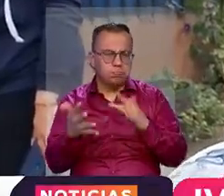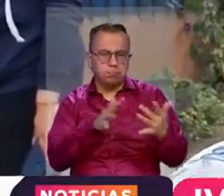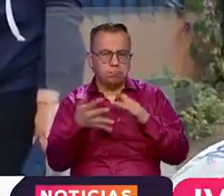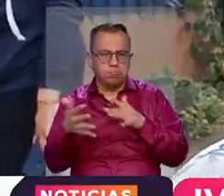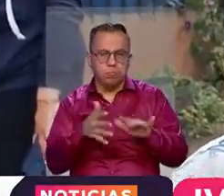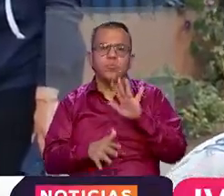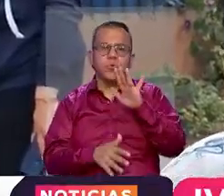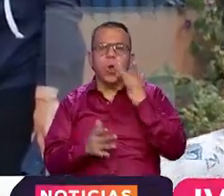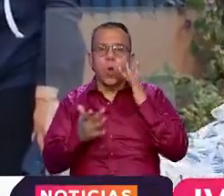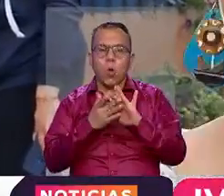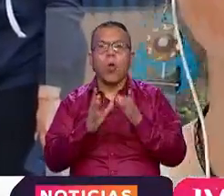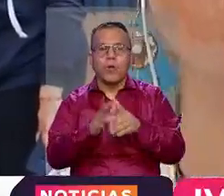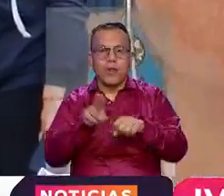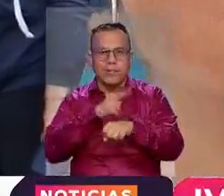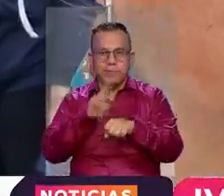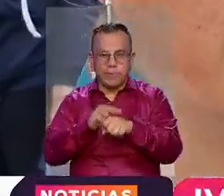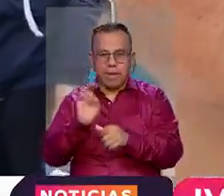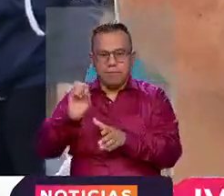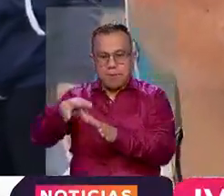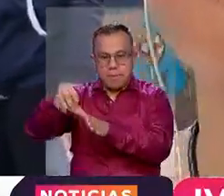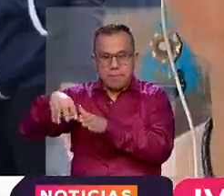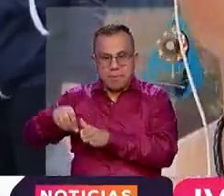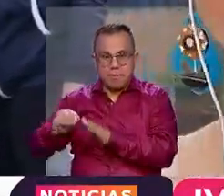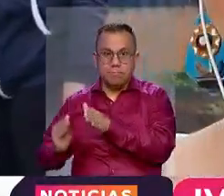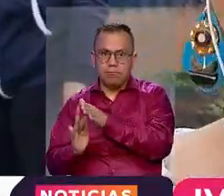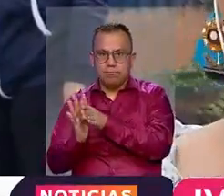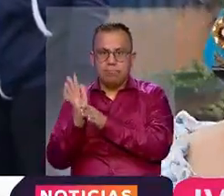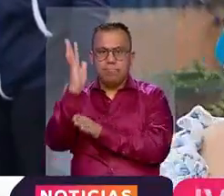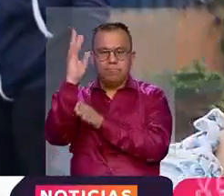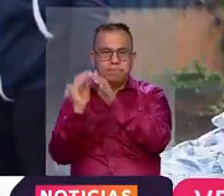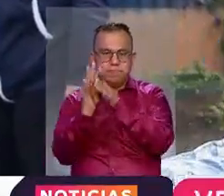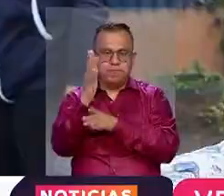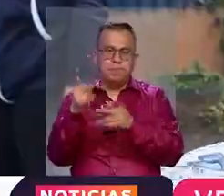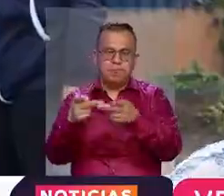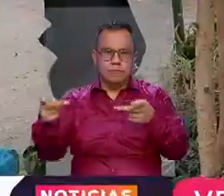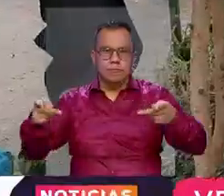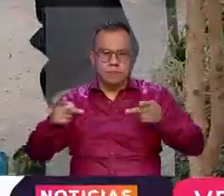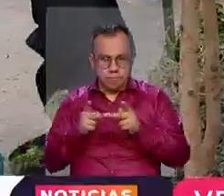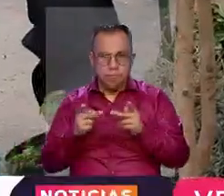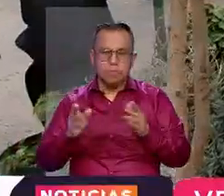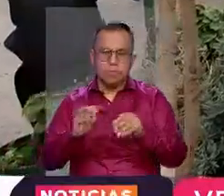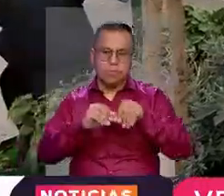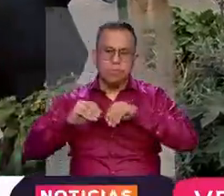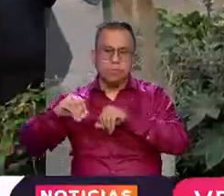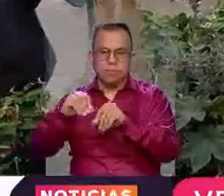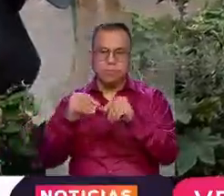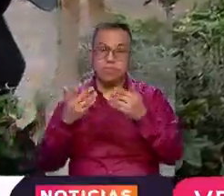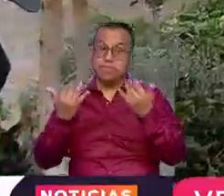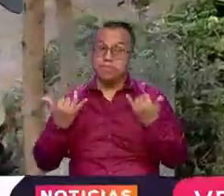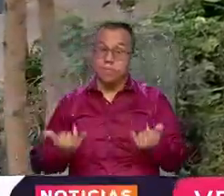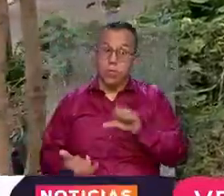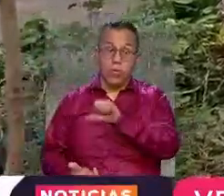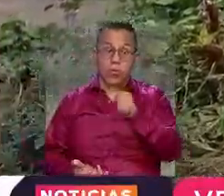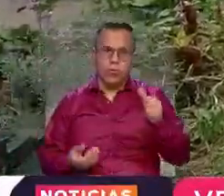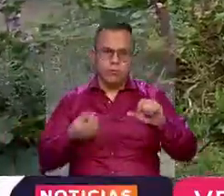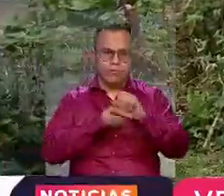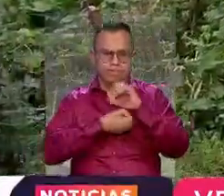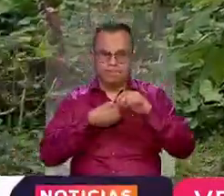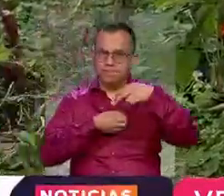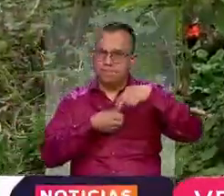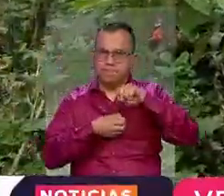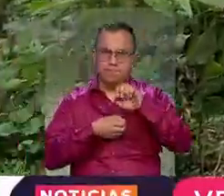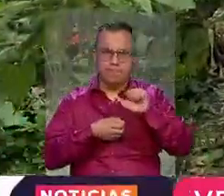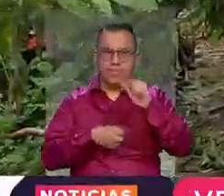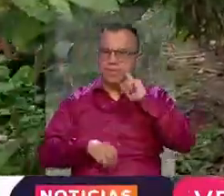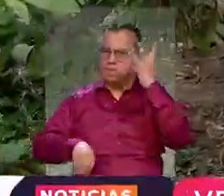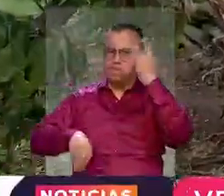eran residuos orgánicos los que sembramos acá y con todo eso recuperamos este espacio y fertilizamos el suelo. Por su parte, otros ciudadanos no están de